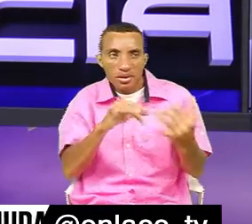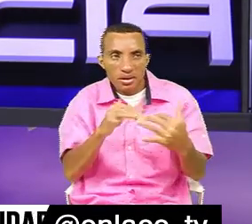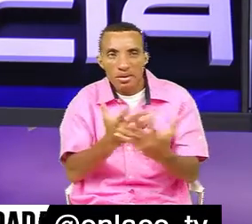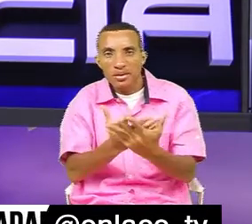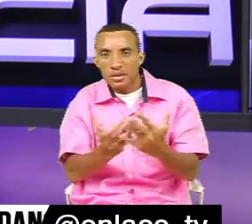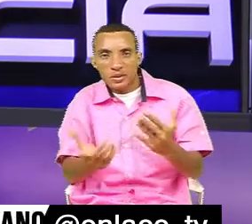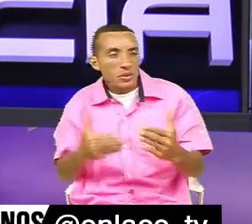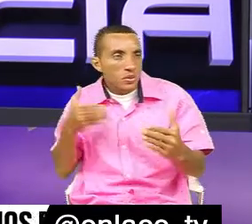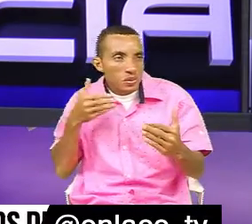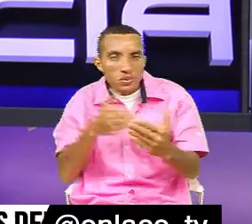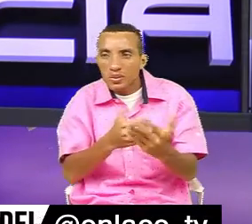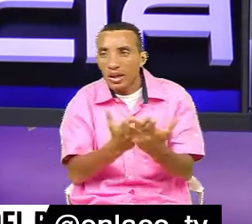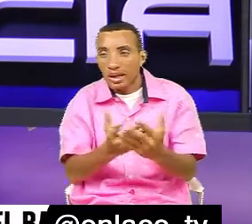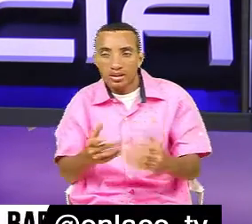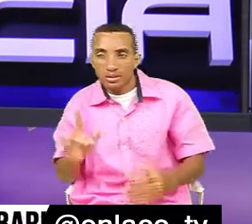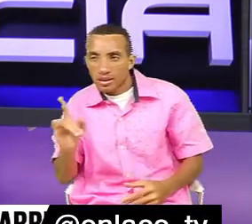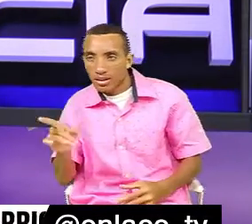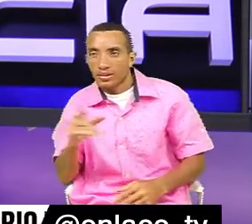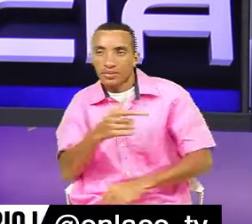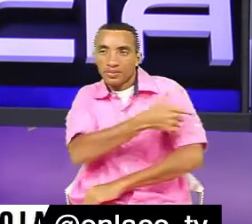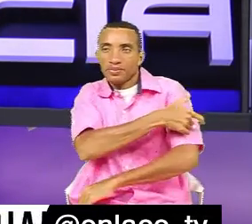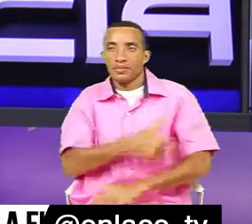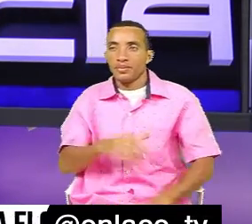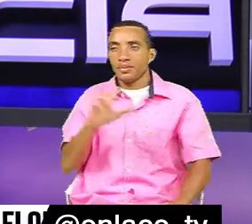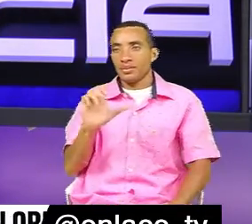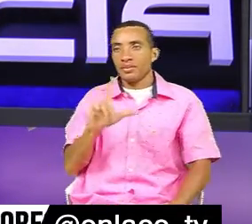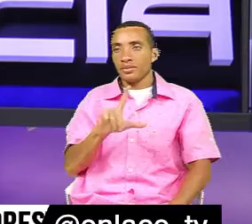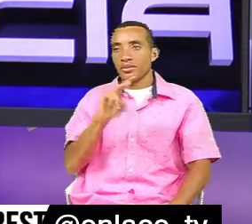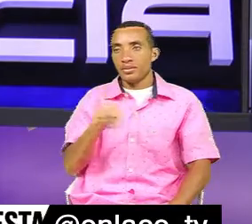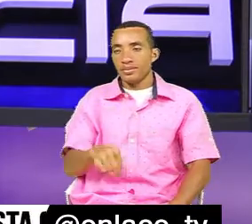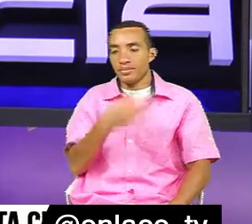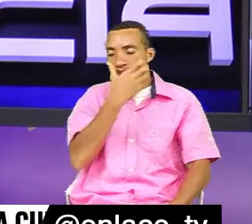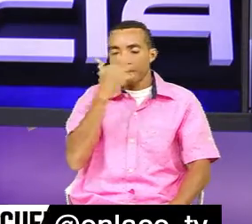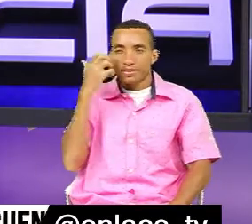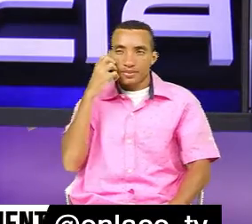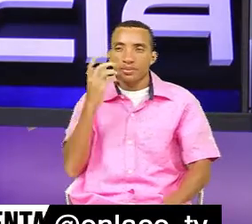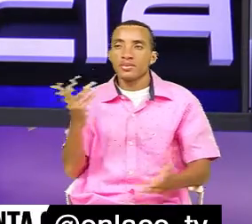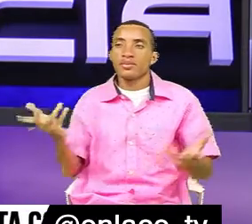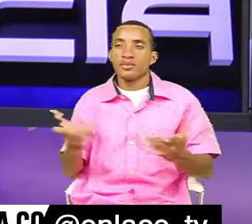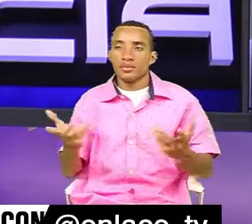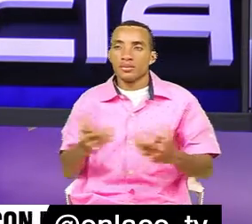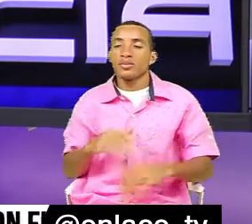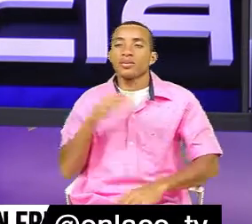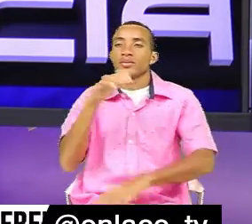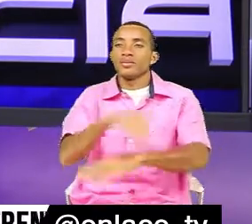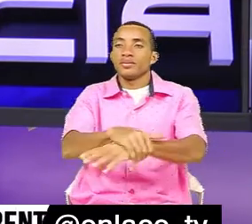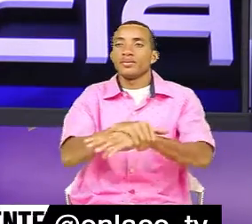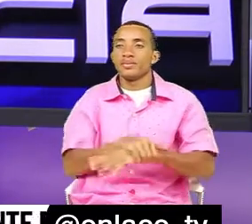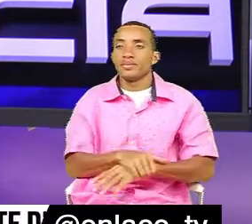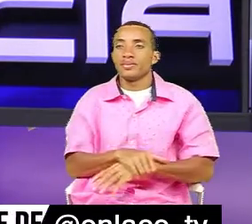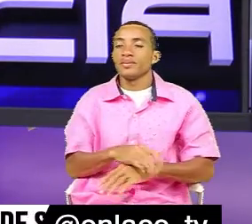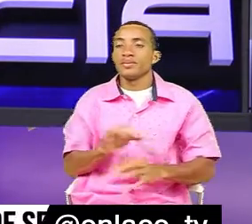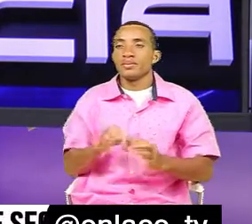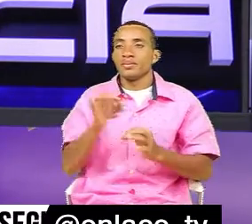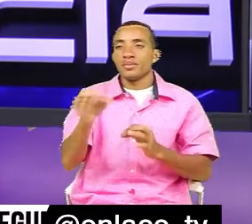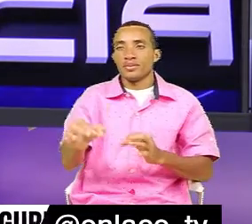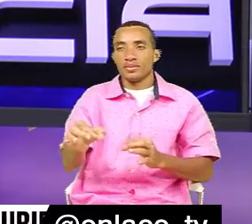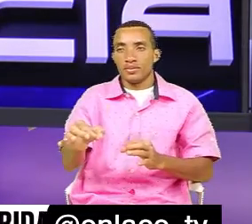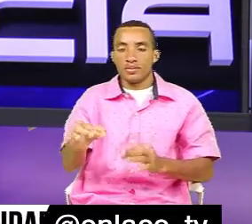Solano Sepúlveda del ELN. El operativo en su contra se dio en La Flagrancia, en el municipio de Morales, sur de